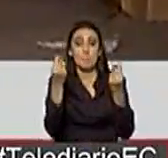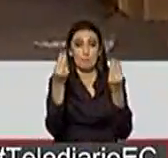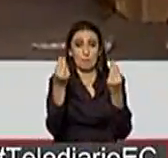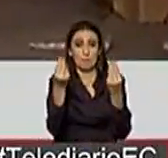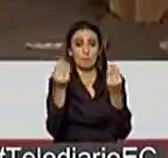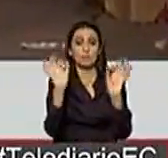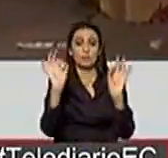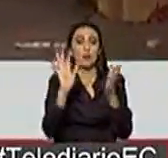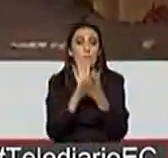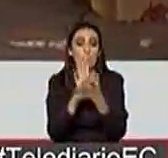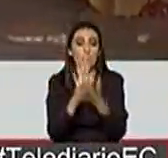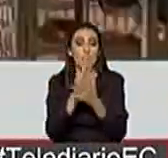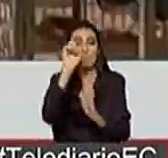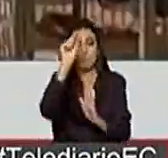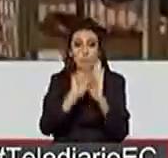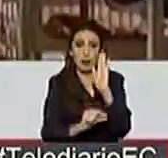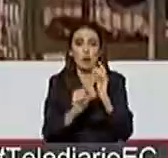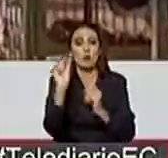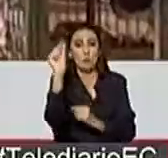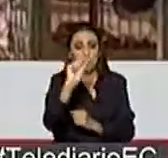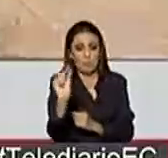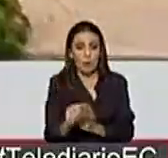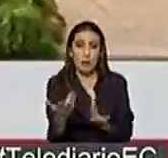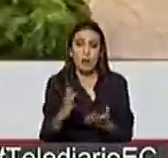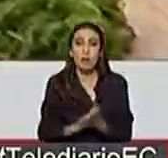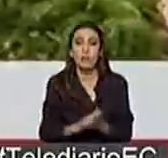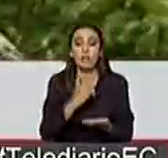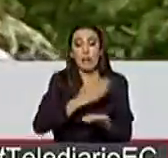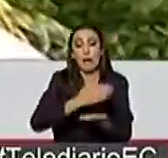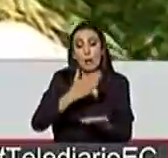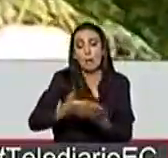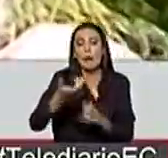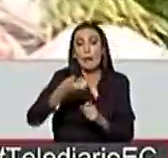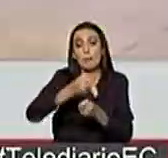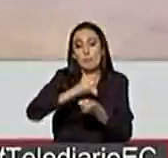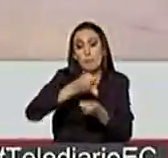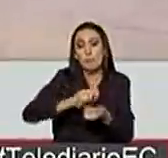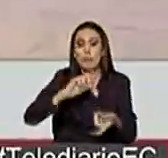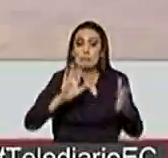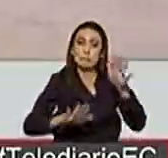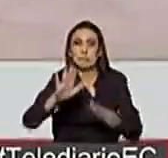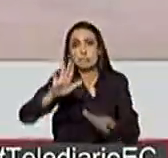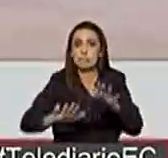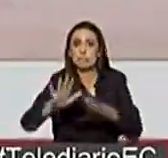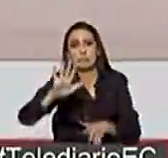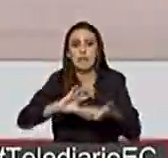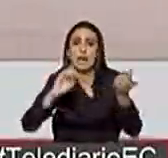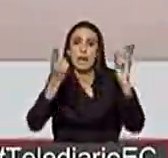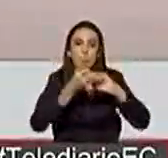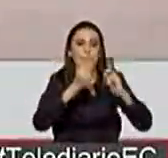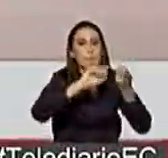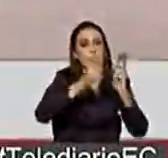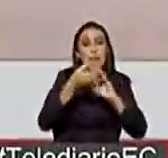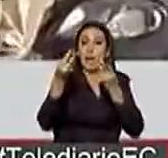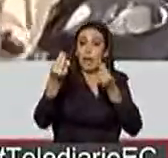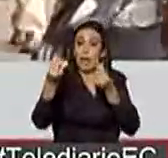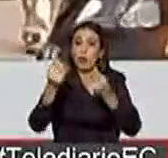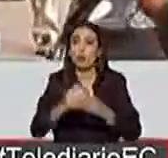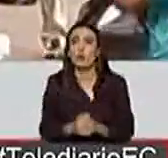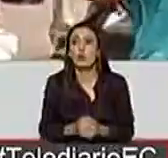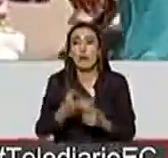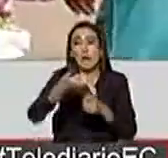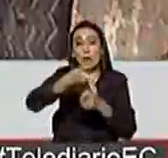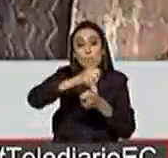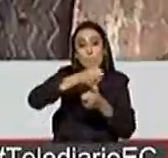cómodo ha bajado poquito la zanahoria en la papa y la cebolla tuvieron variaciones de sus precios por la distribución por las protestas la